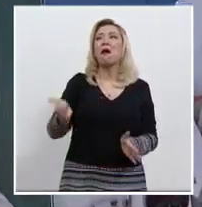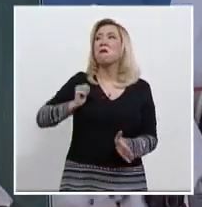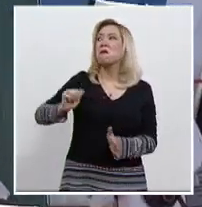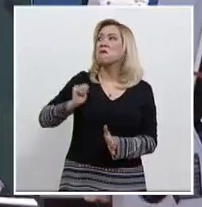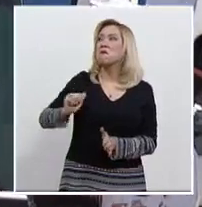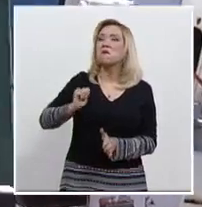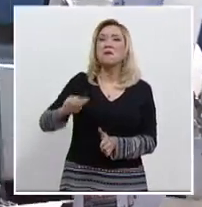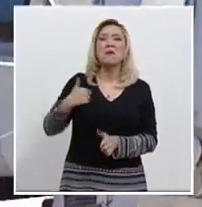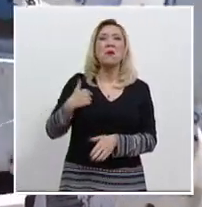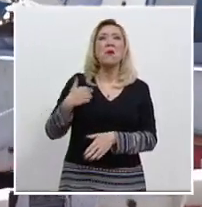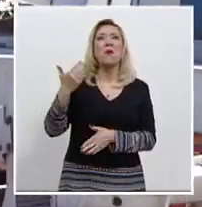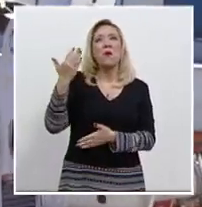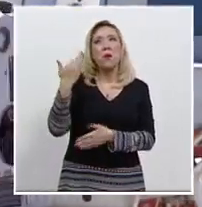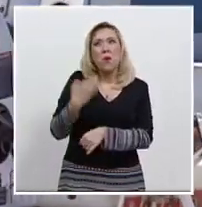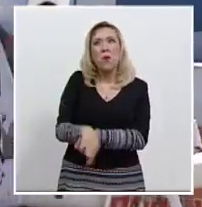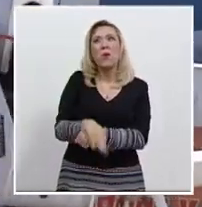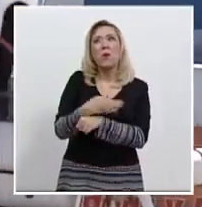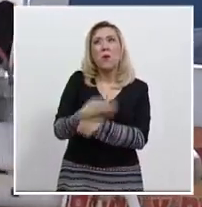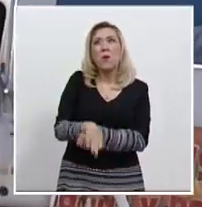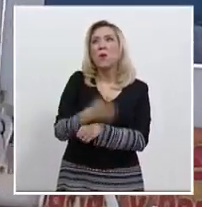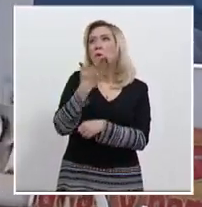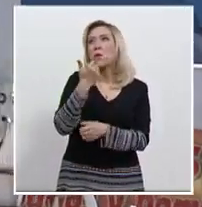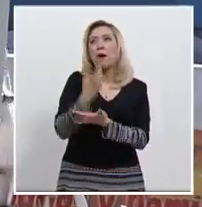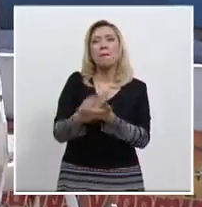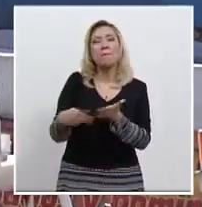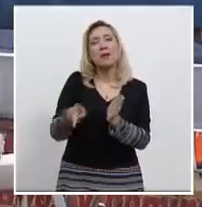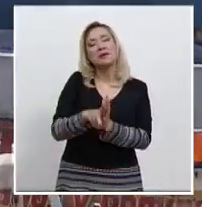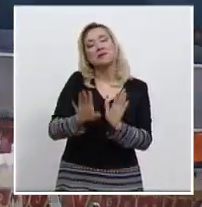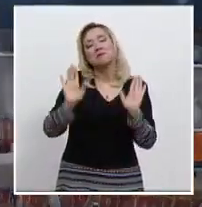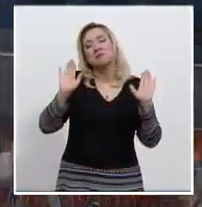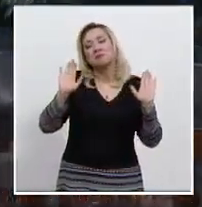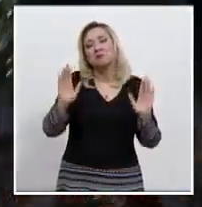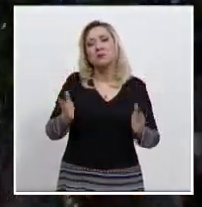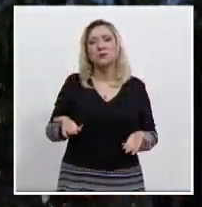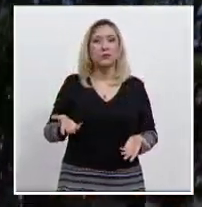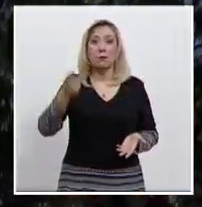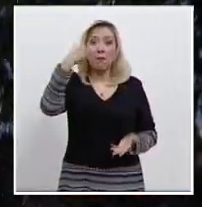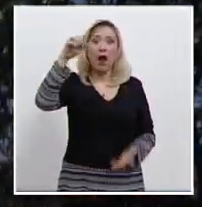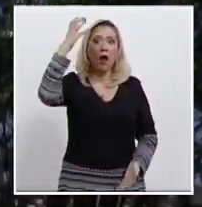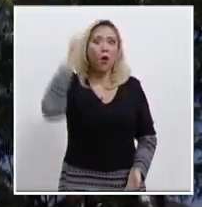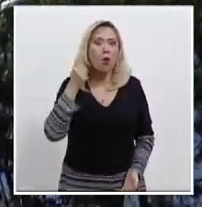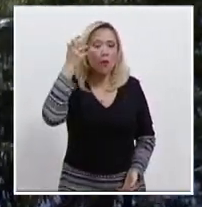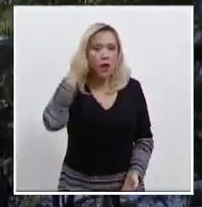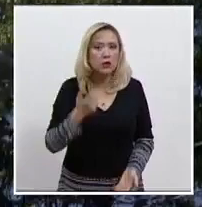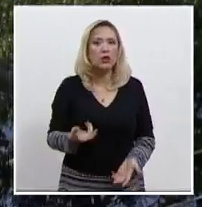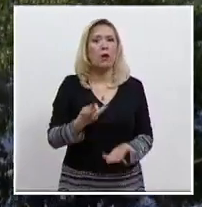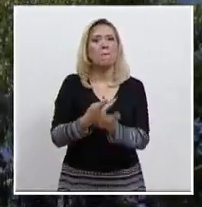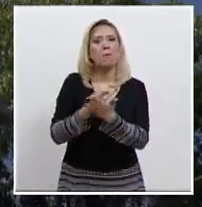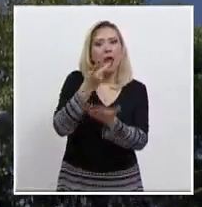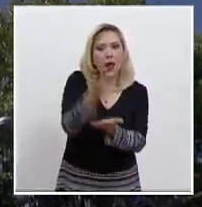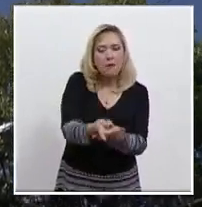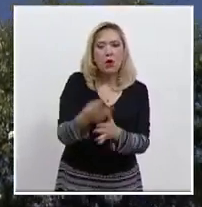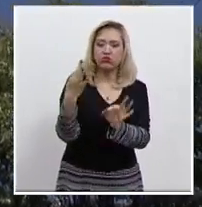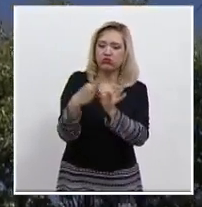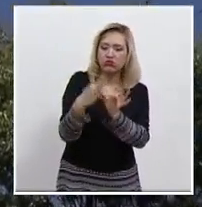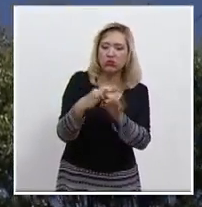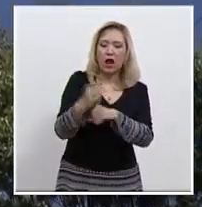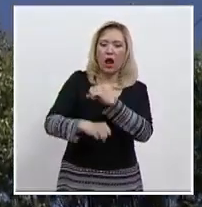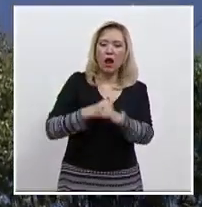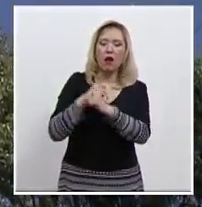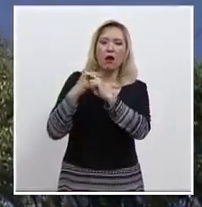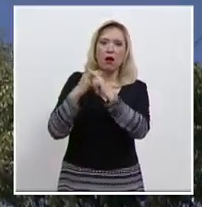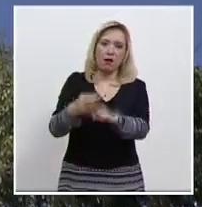derechos independientes del pago de la prima, por ejemplo, en la jubilación o pago de premios y estímulos por